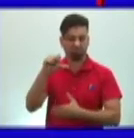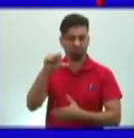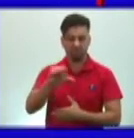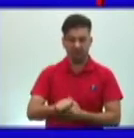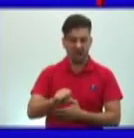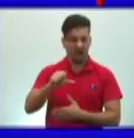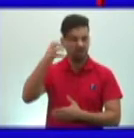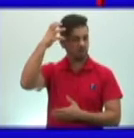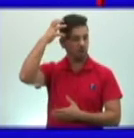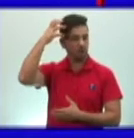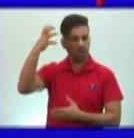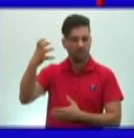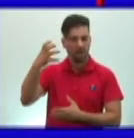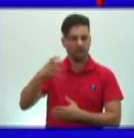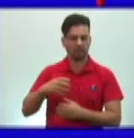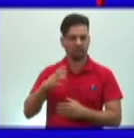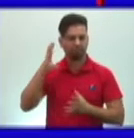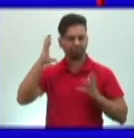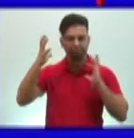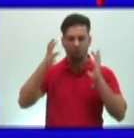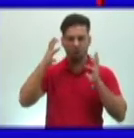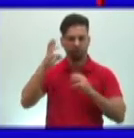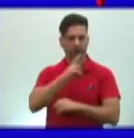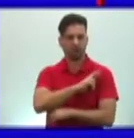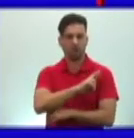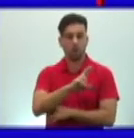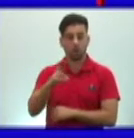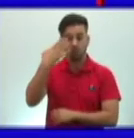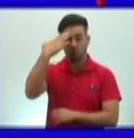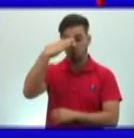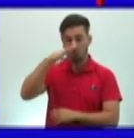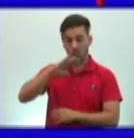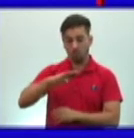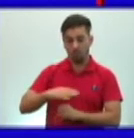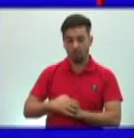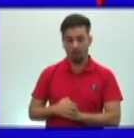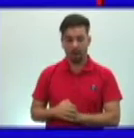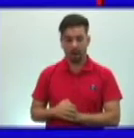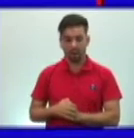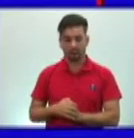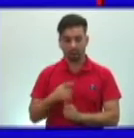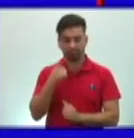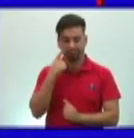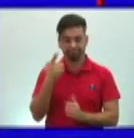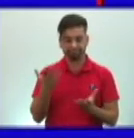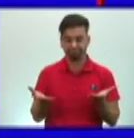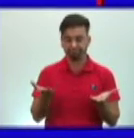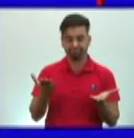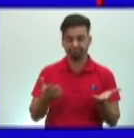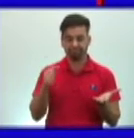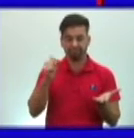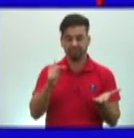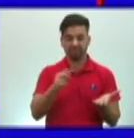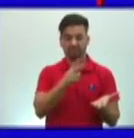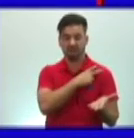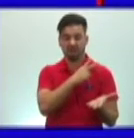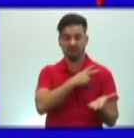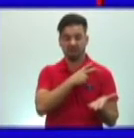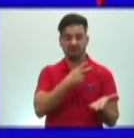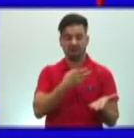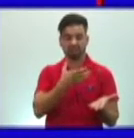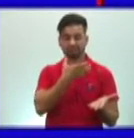gobernante, confunden la revolución cubana con la dictadura de los Castros, denominan ellos. En primer